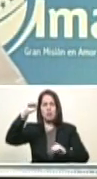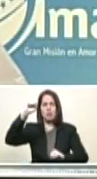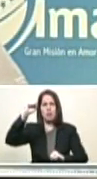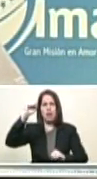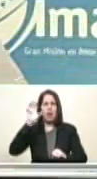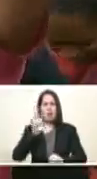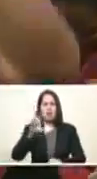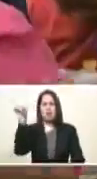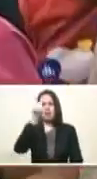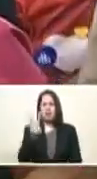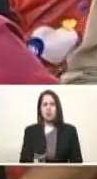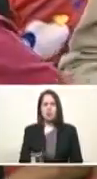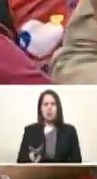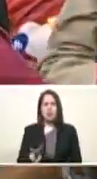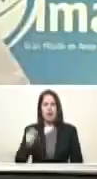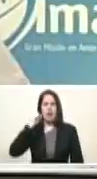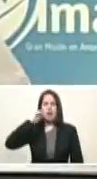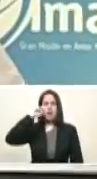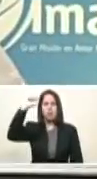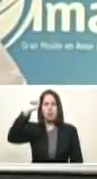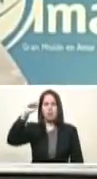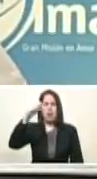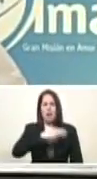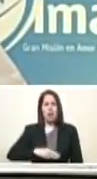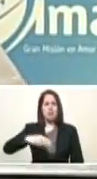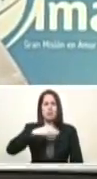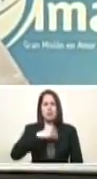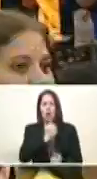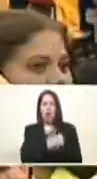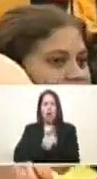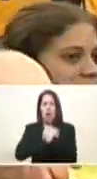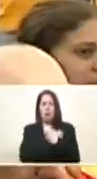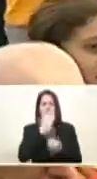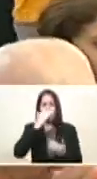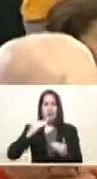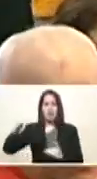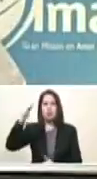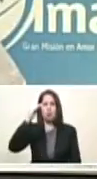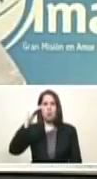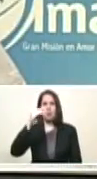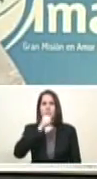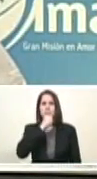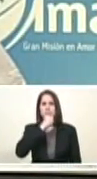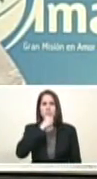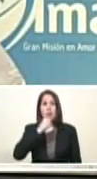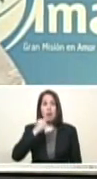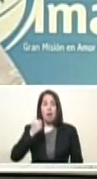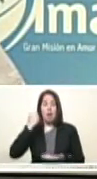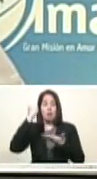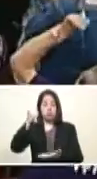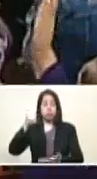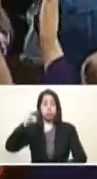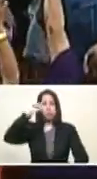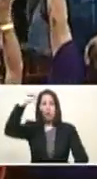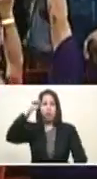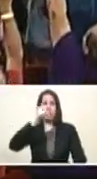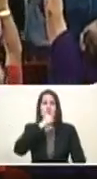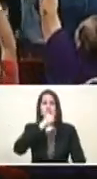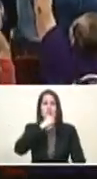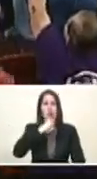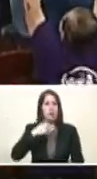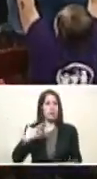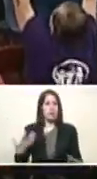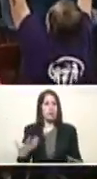venezolana. Que viva la gran misión en amor mayor. Que vivan los pensionados y pensionadas.